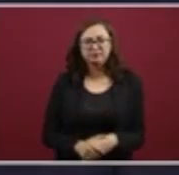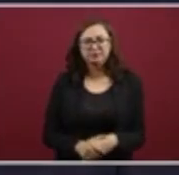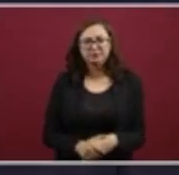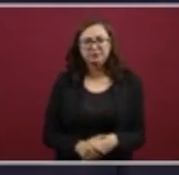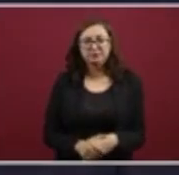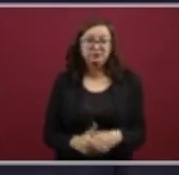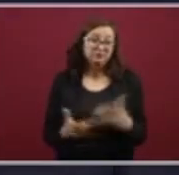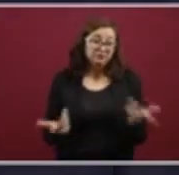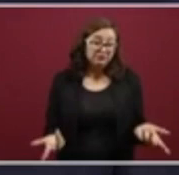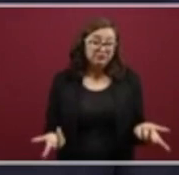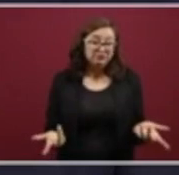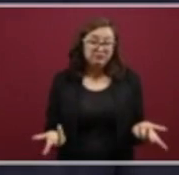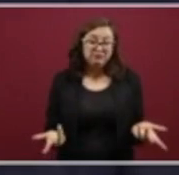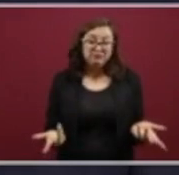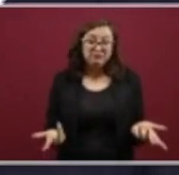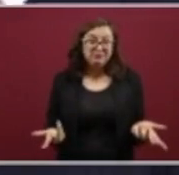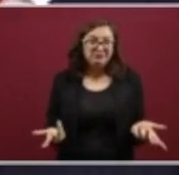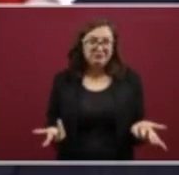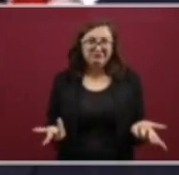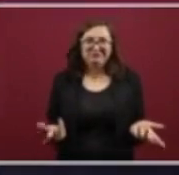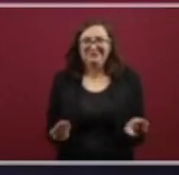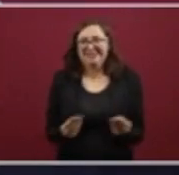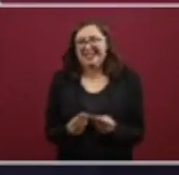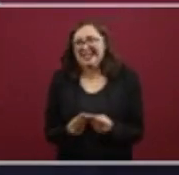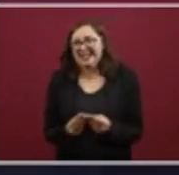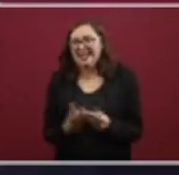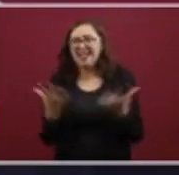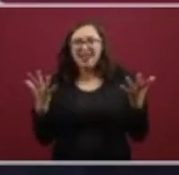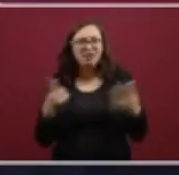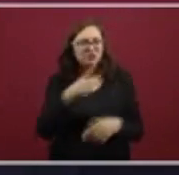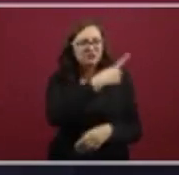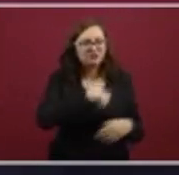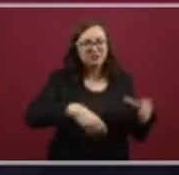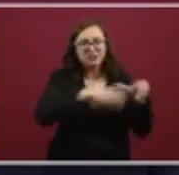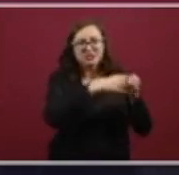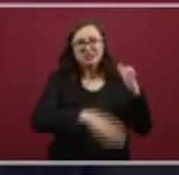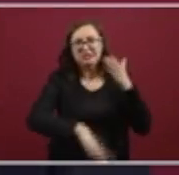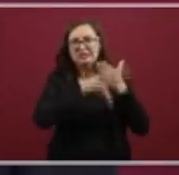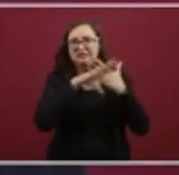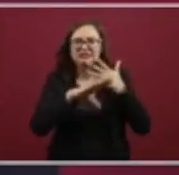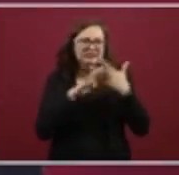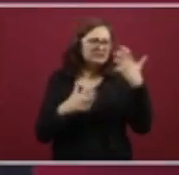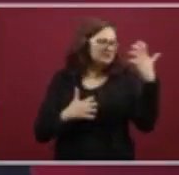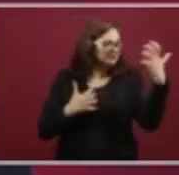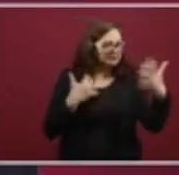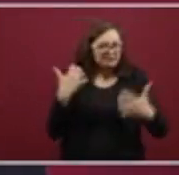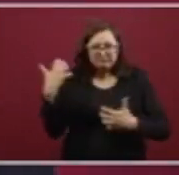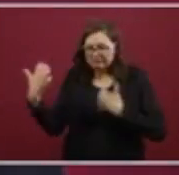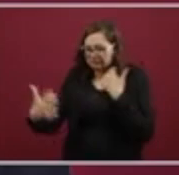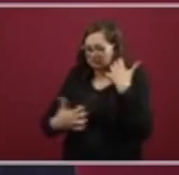Entonces, andan nuestros adversarios muy desesperados,